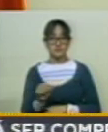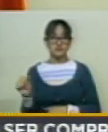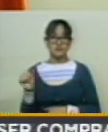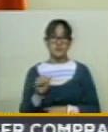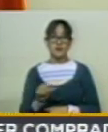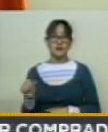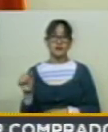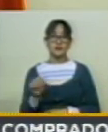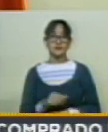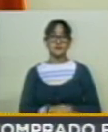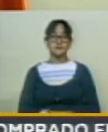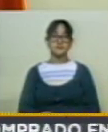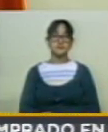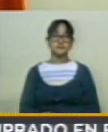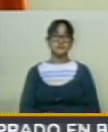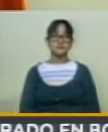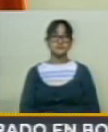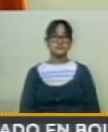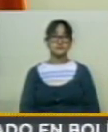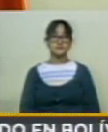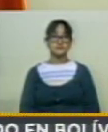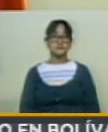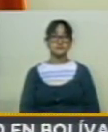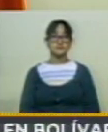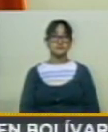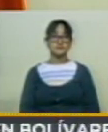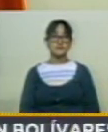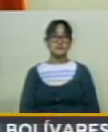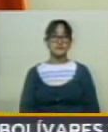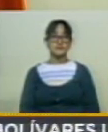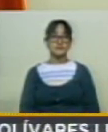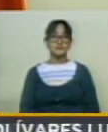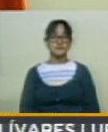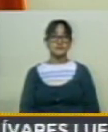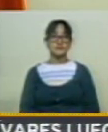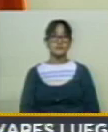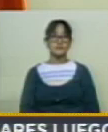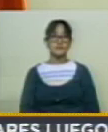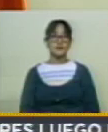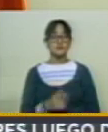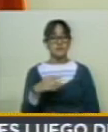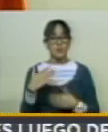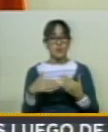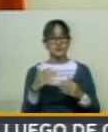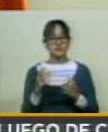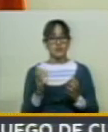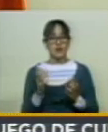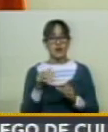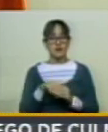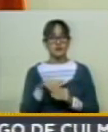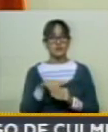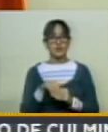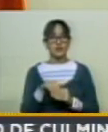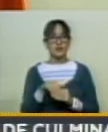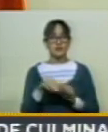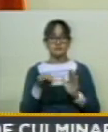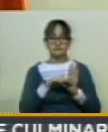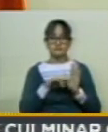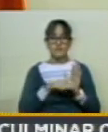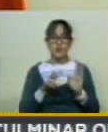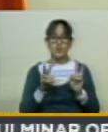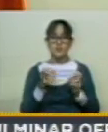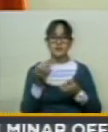Sobre las garantías para la transparencia y confianza en el poder electoral, en el proceso electoral. Estas son parte de las